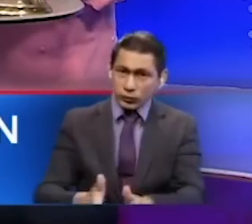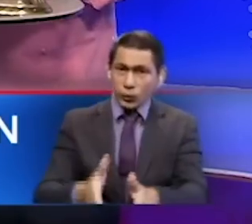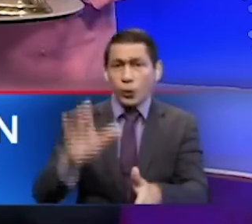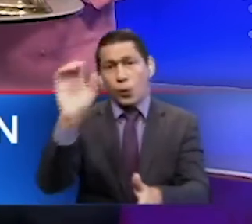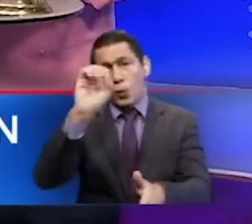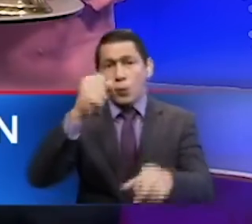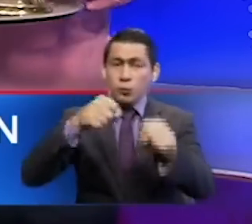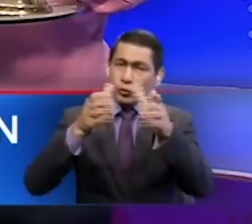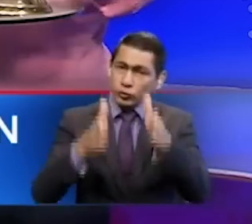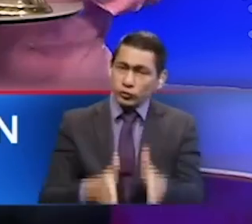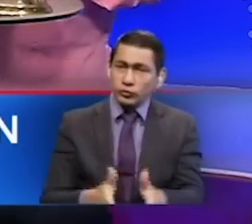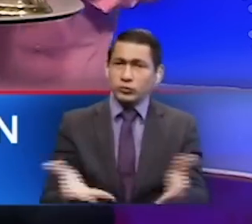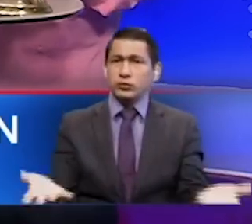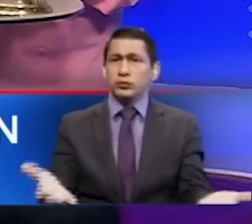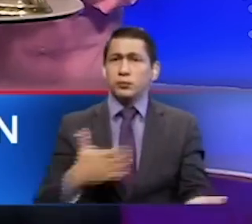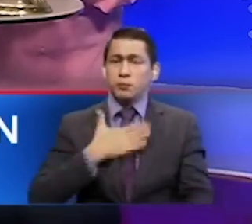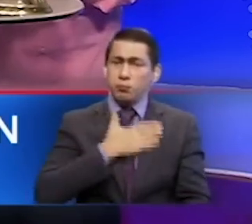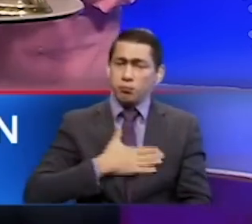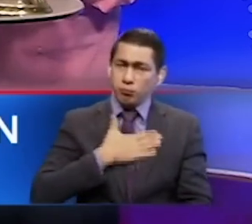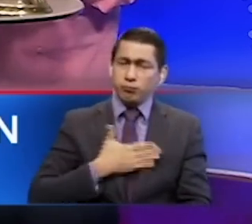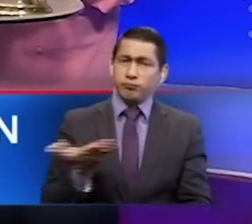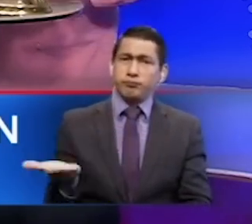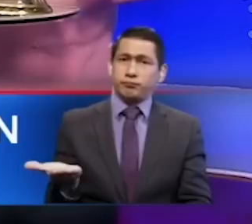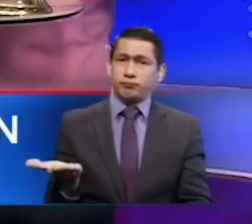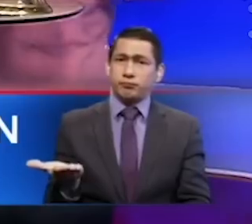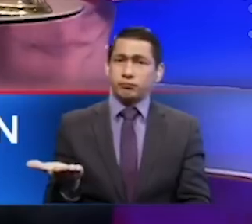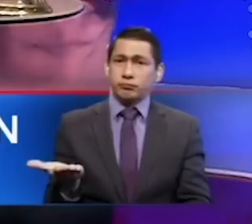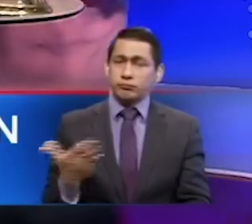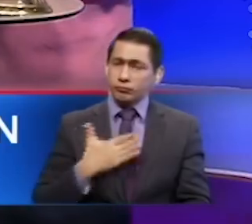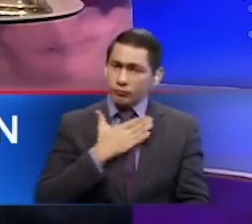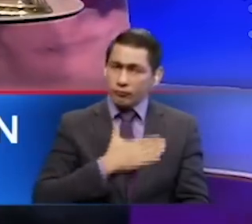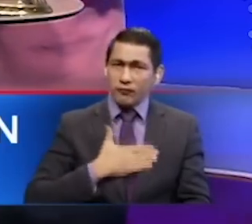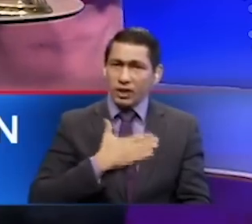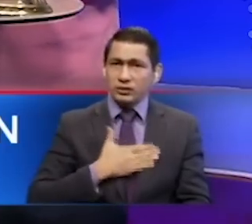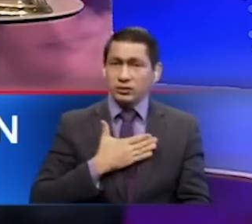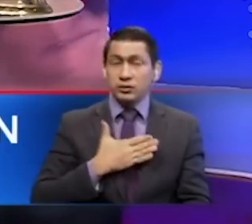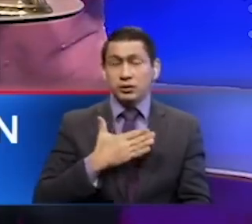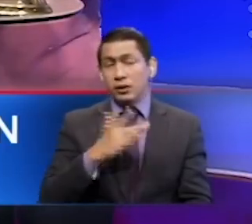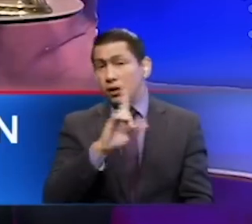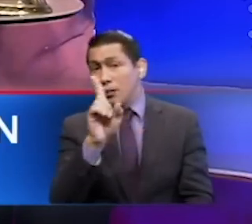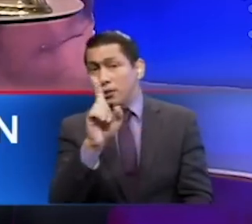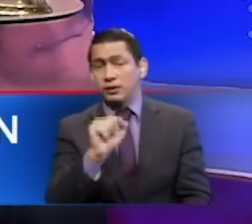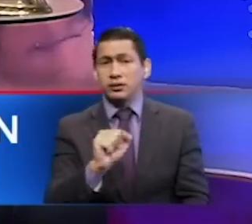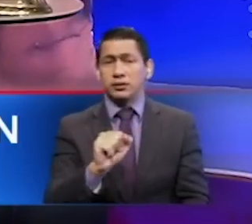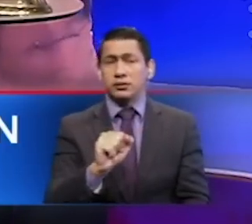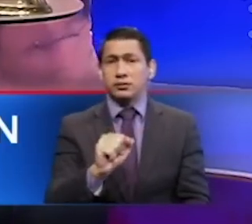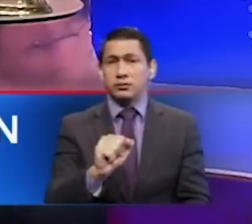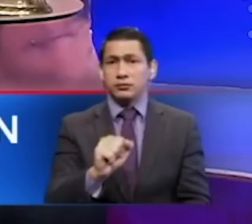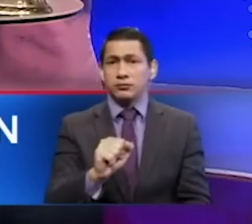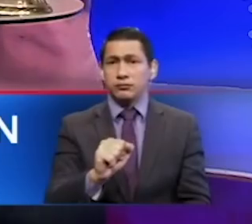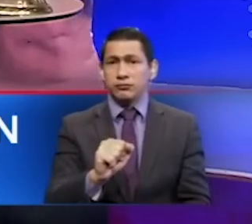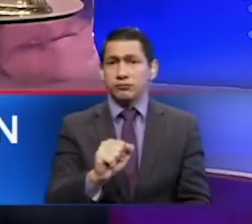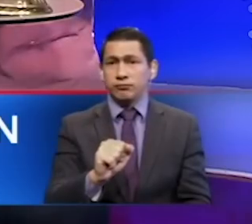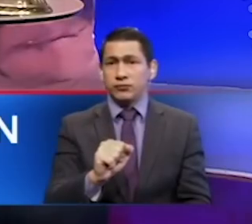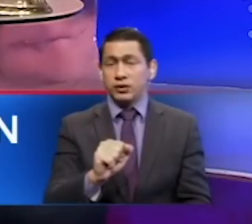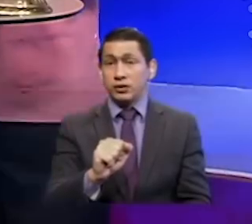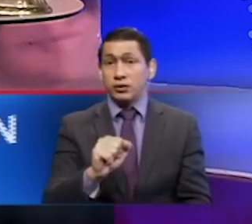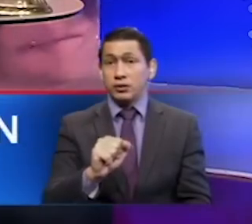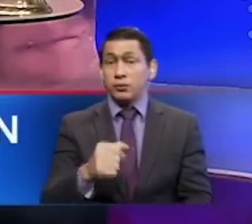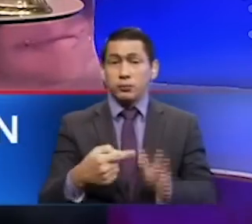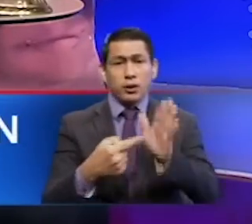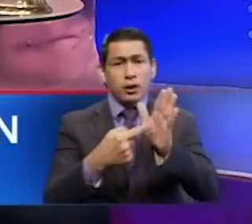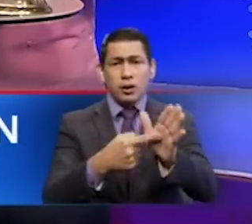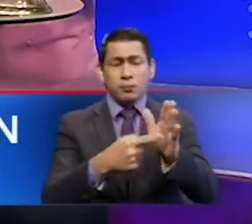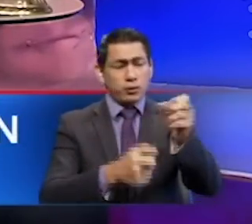vehículo. Por favor. Por favor. Y hay cosas que ni siquiera pasan por las señales de tránsito,